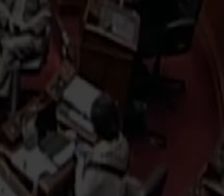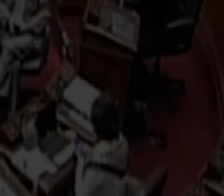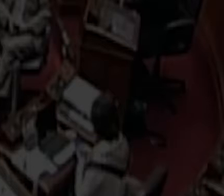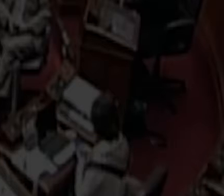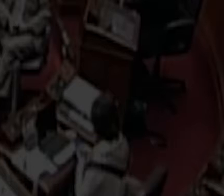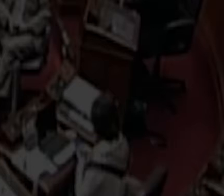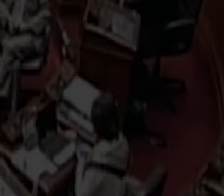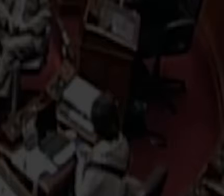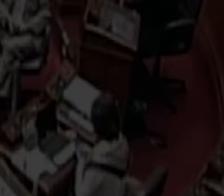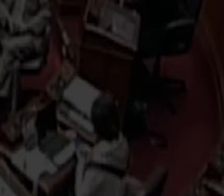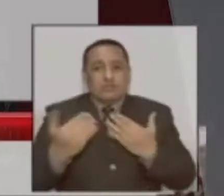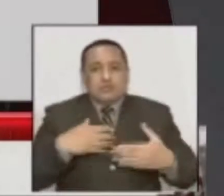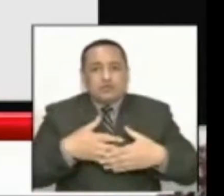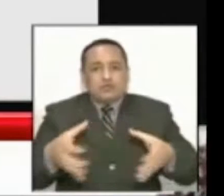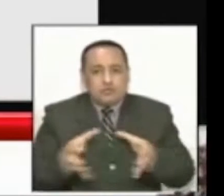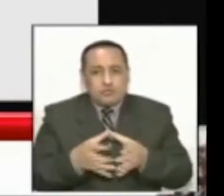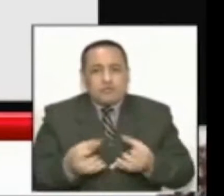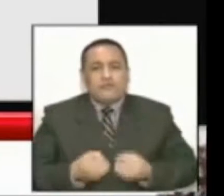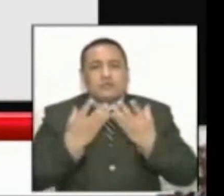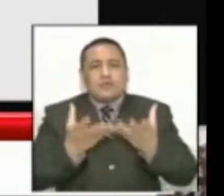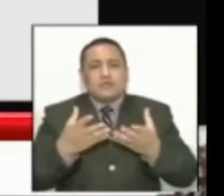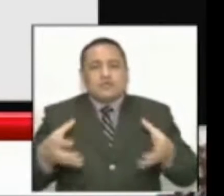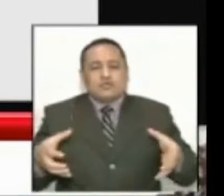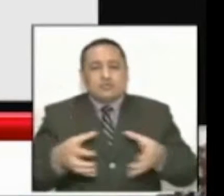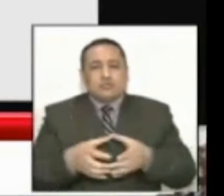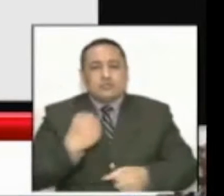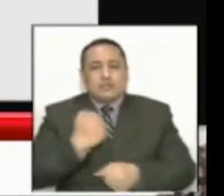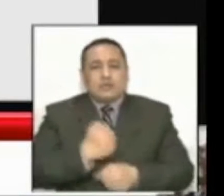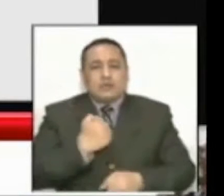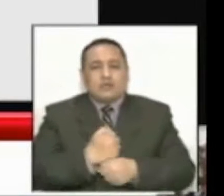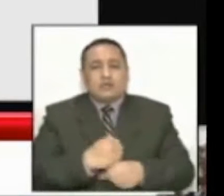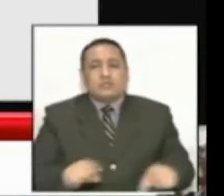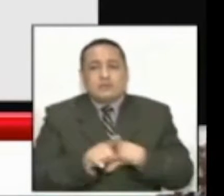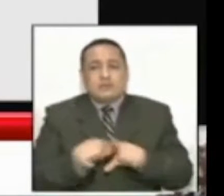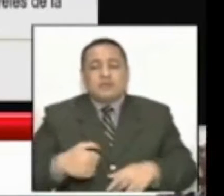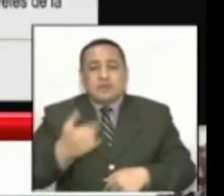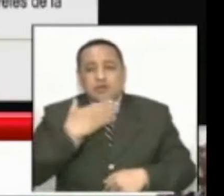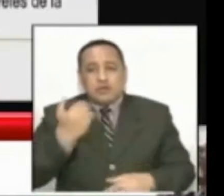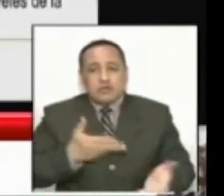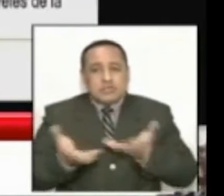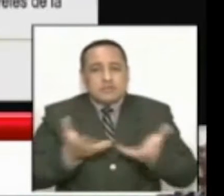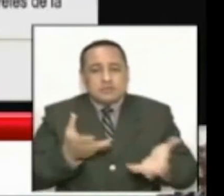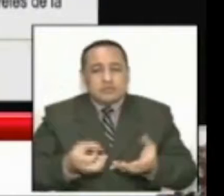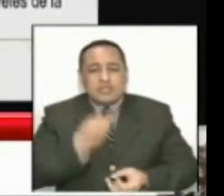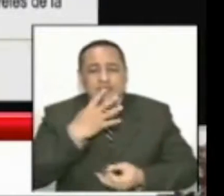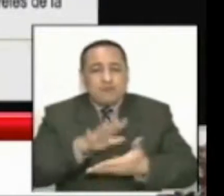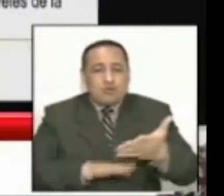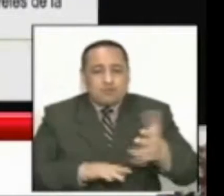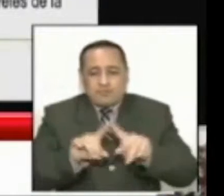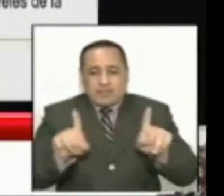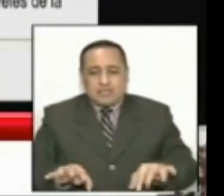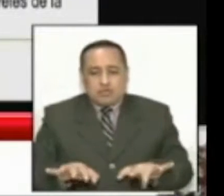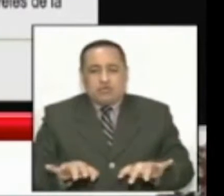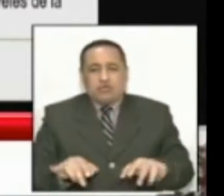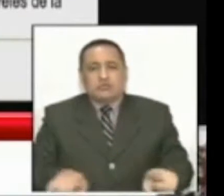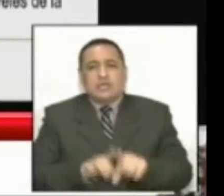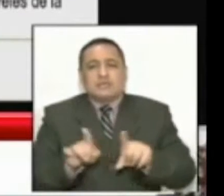sentenciakunata hatipanankupaq. Administración llamkaykunapipas parque informático niskata